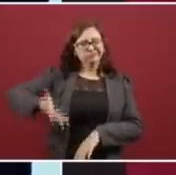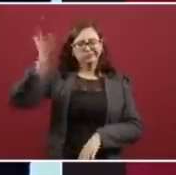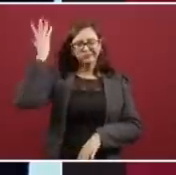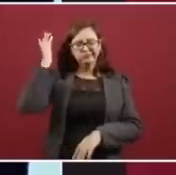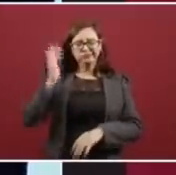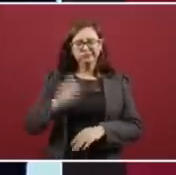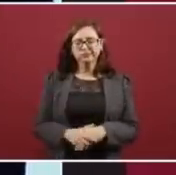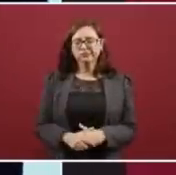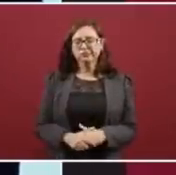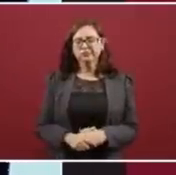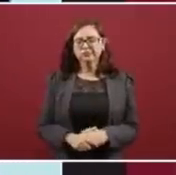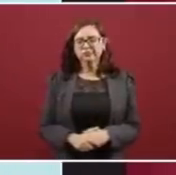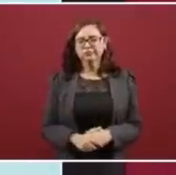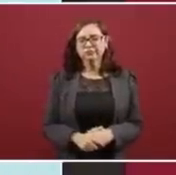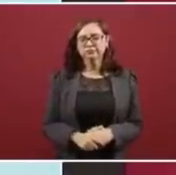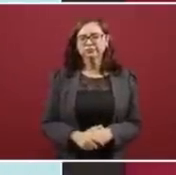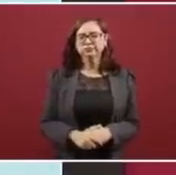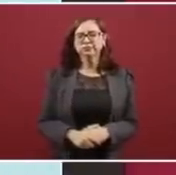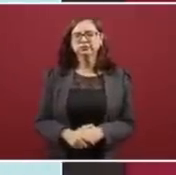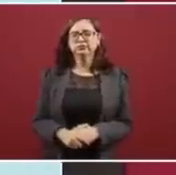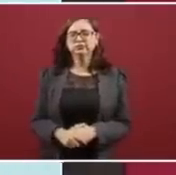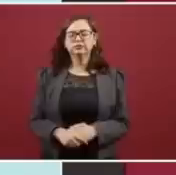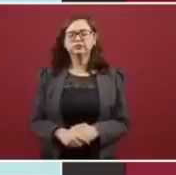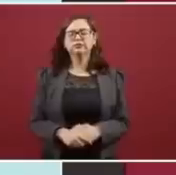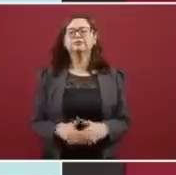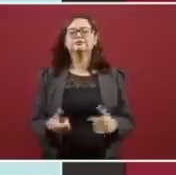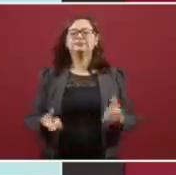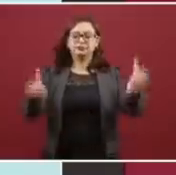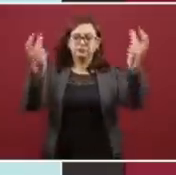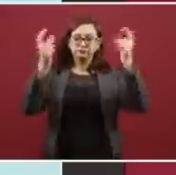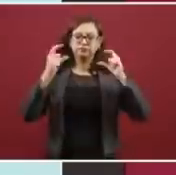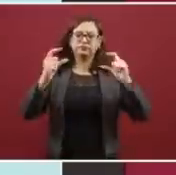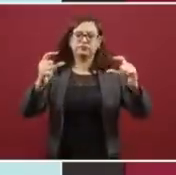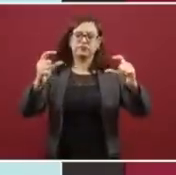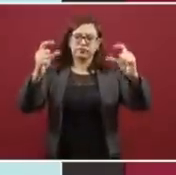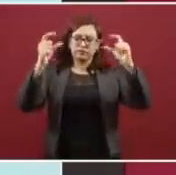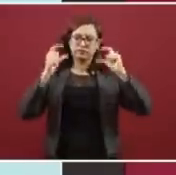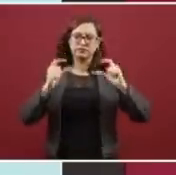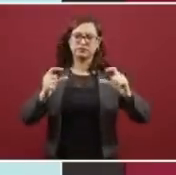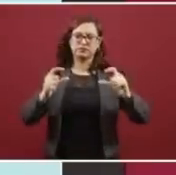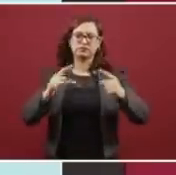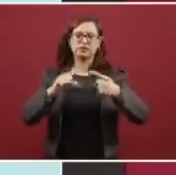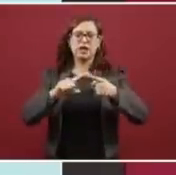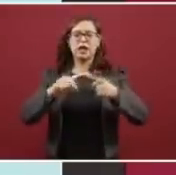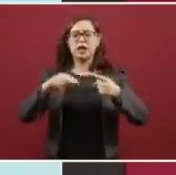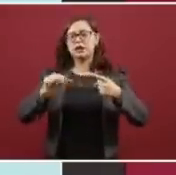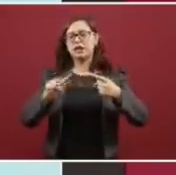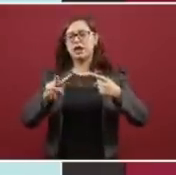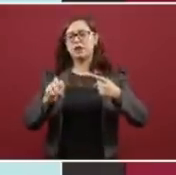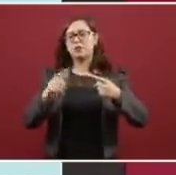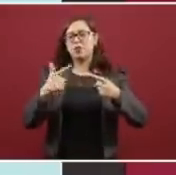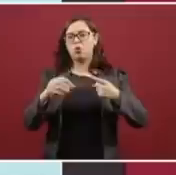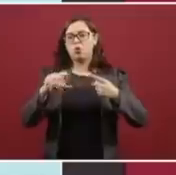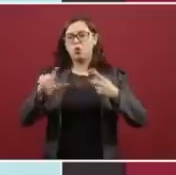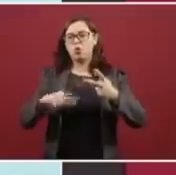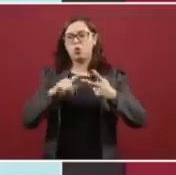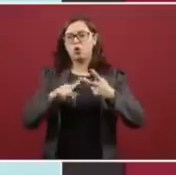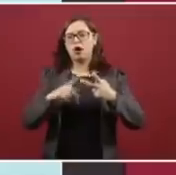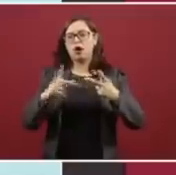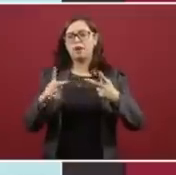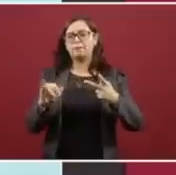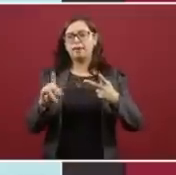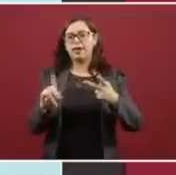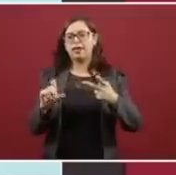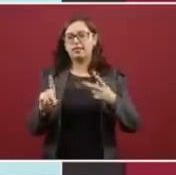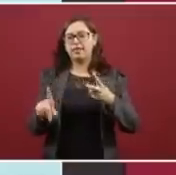del 20% y así vamos exponiendo en navojoa sonora la piedad michoacán